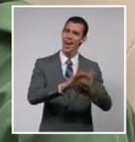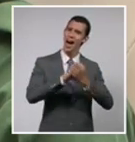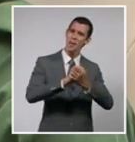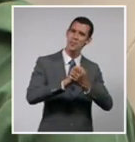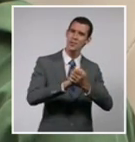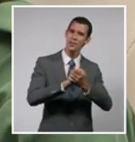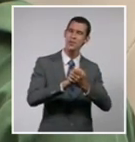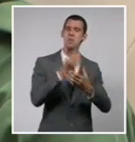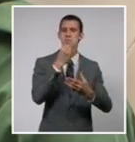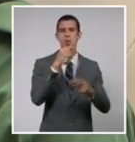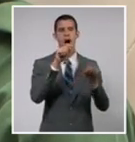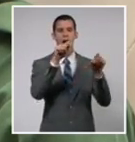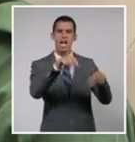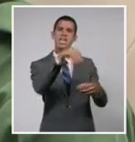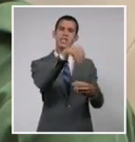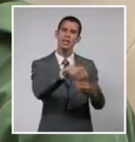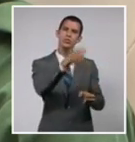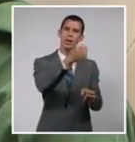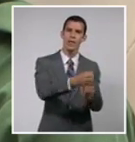actúan de esa manera